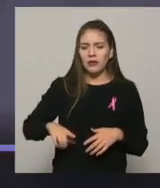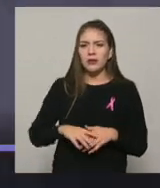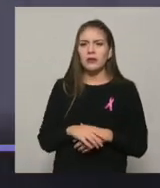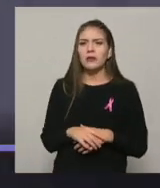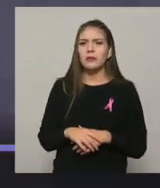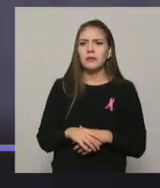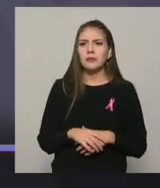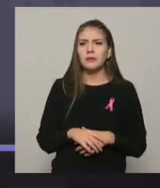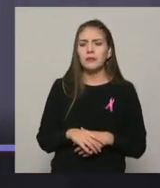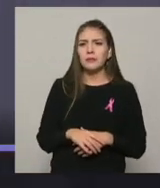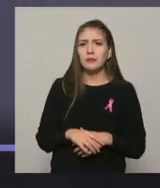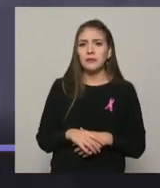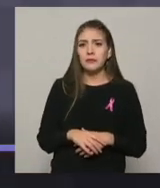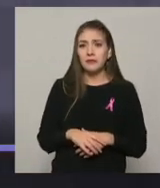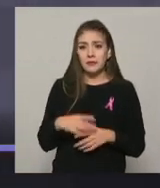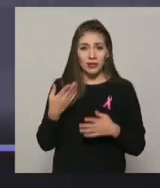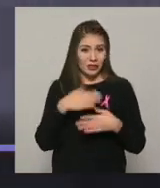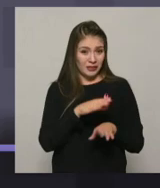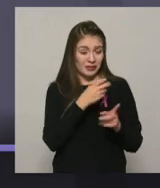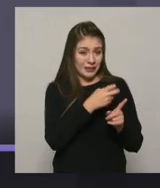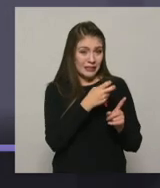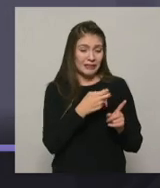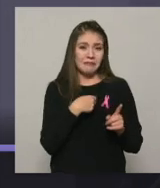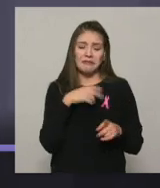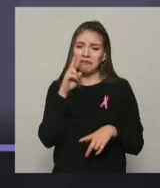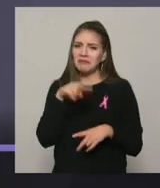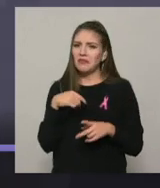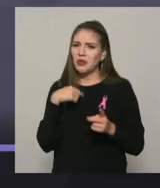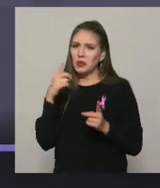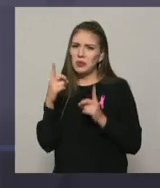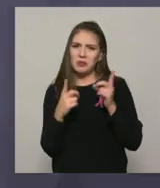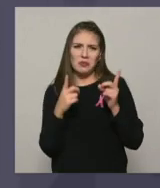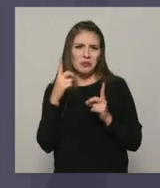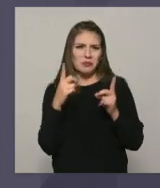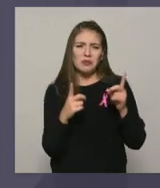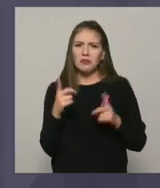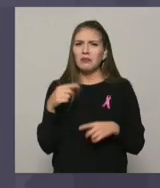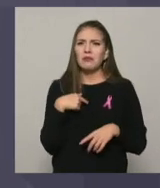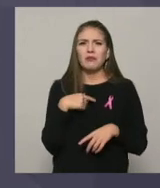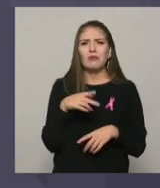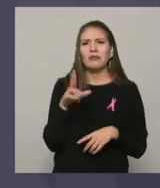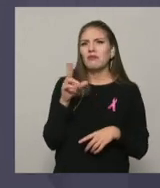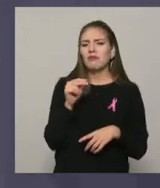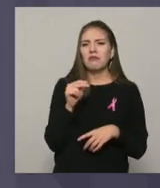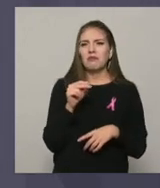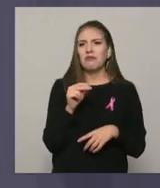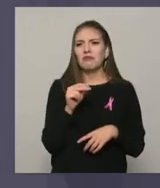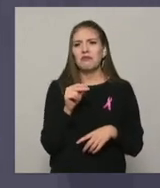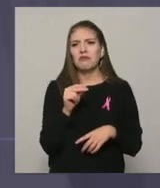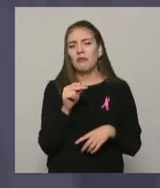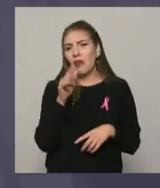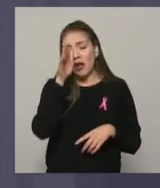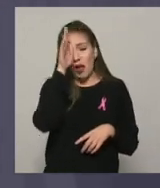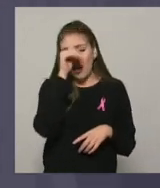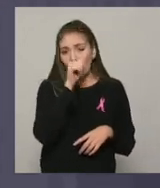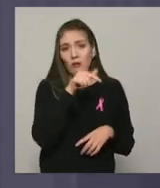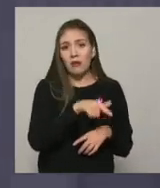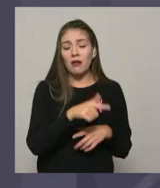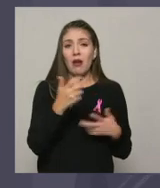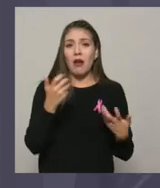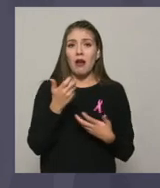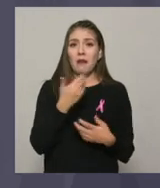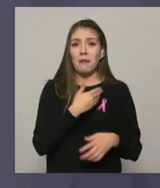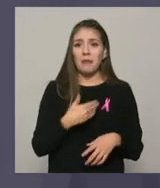eso tengo mis dudas. La verdad es que ¿sí? no me atrevería a estar de acuerdo con lo que afirma nuestro